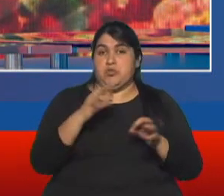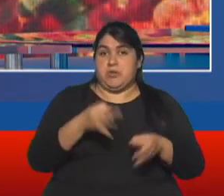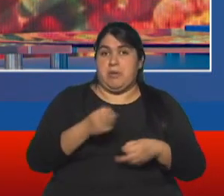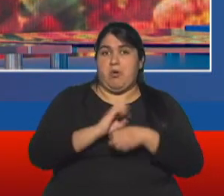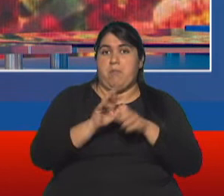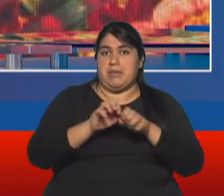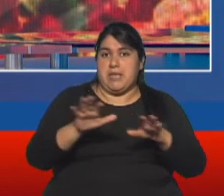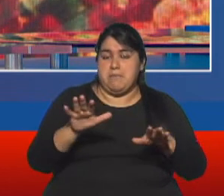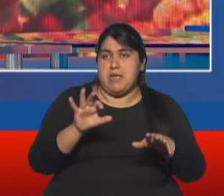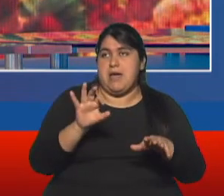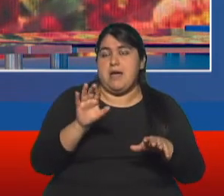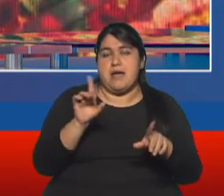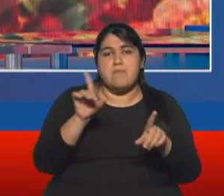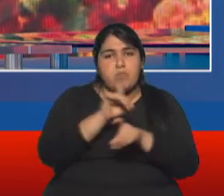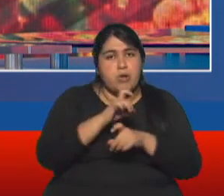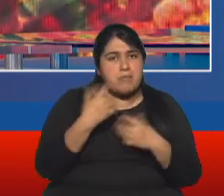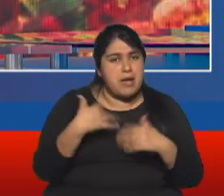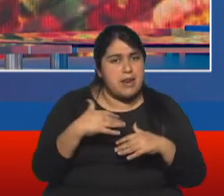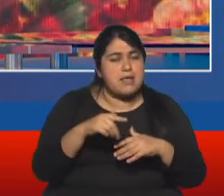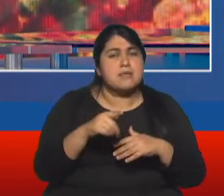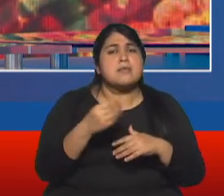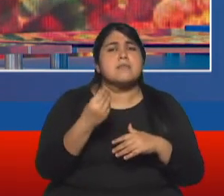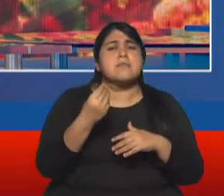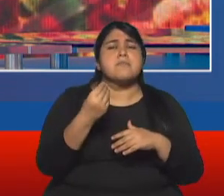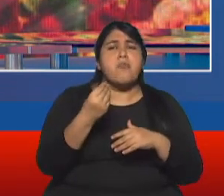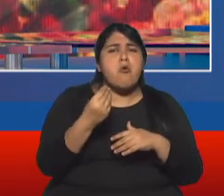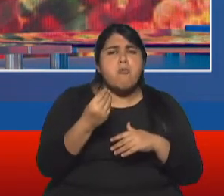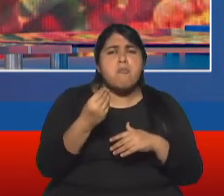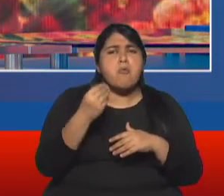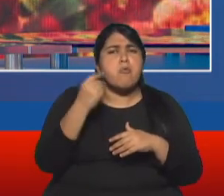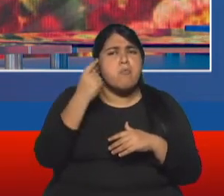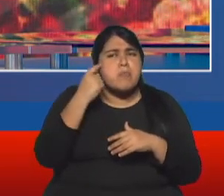¿no? Se aceleró esta tendencia previa. ¿Hasta dónde pensás que puede llegar esto?